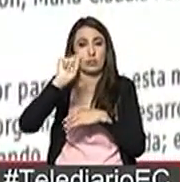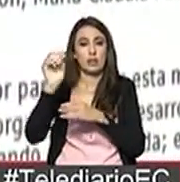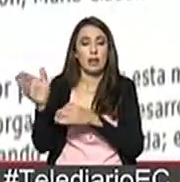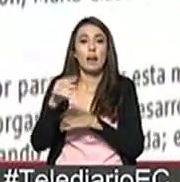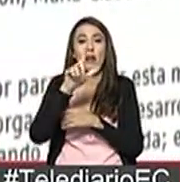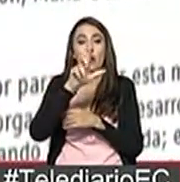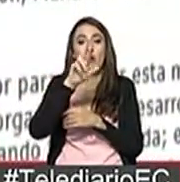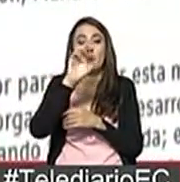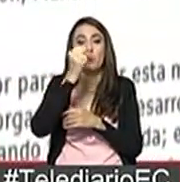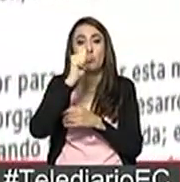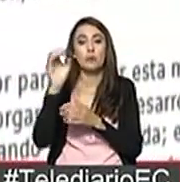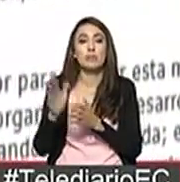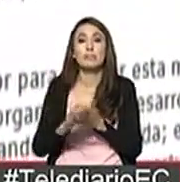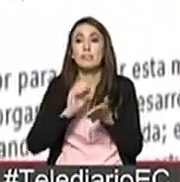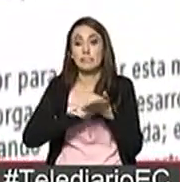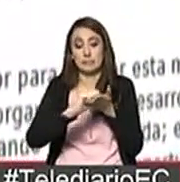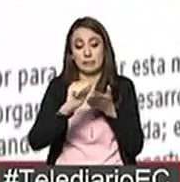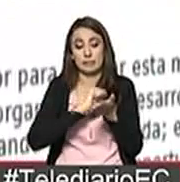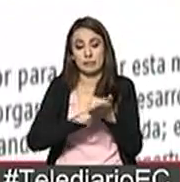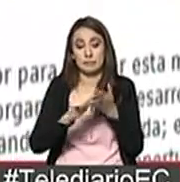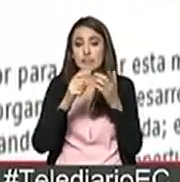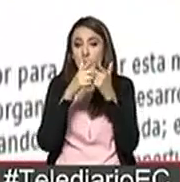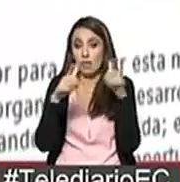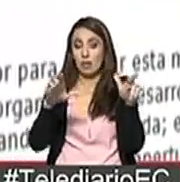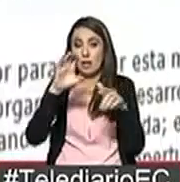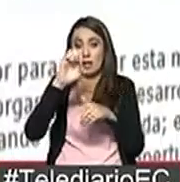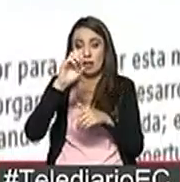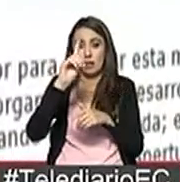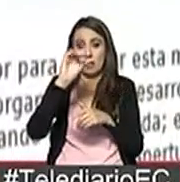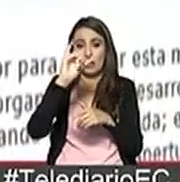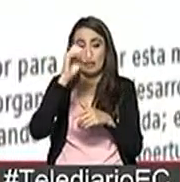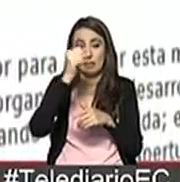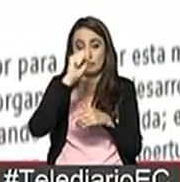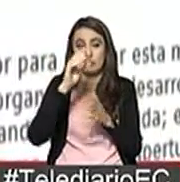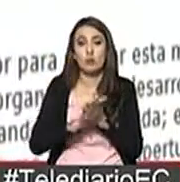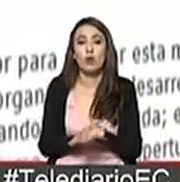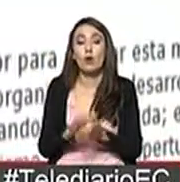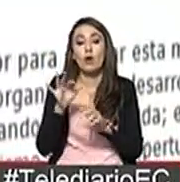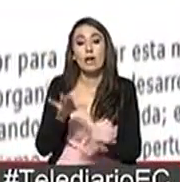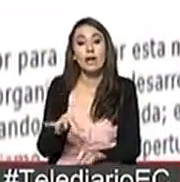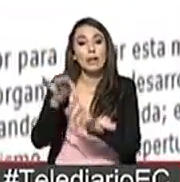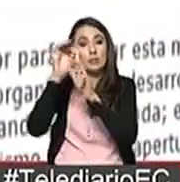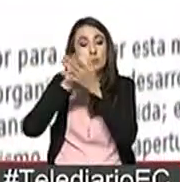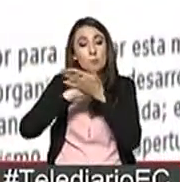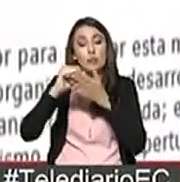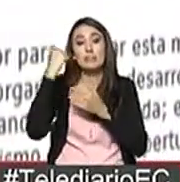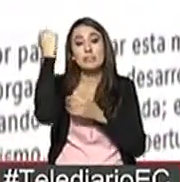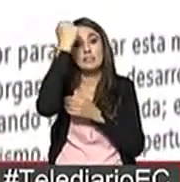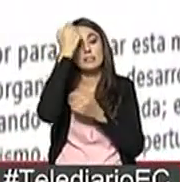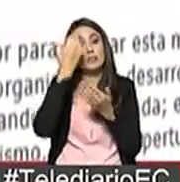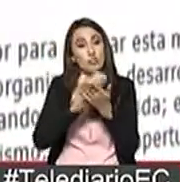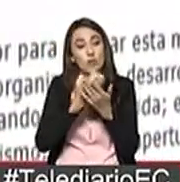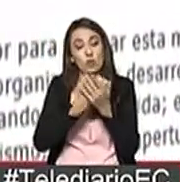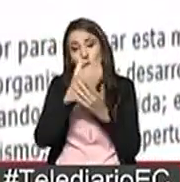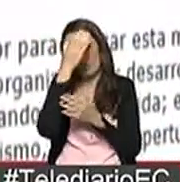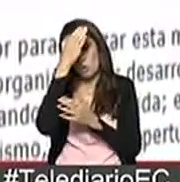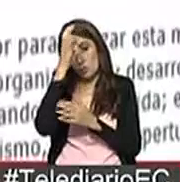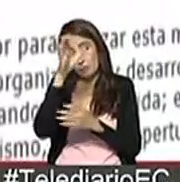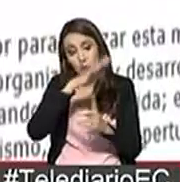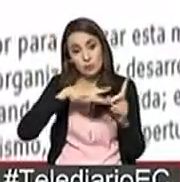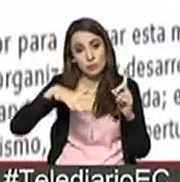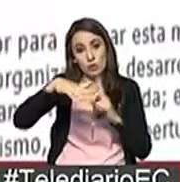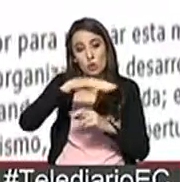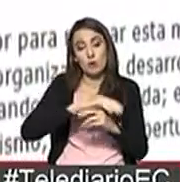el relator especial para la libertad de expresión, Edison Lanza, la relatora especial para los derechos económicos, sociales, culturales y